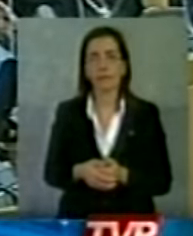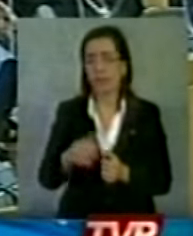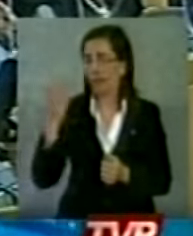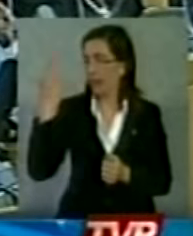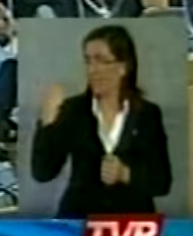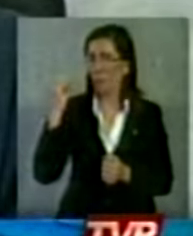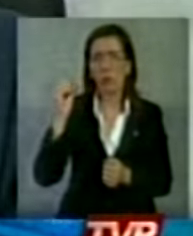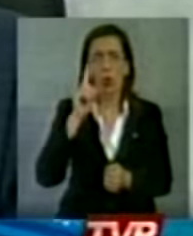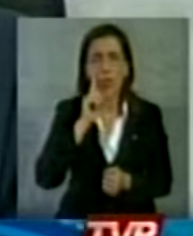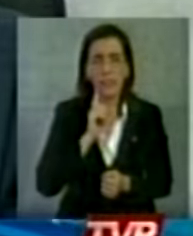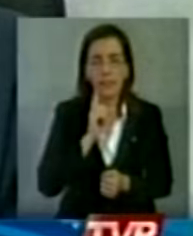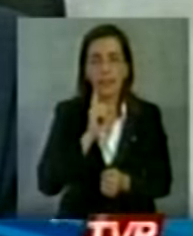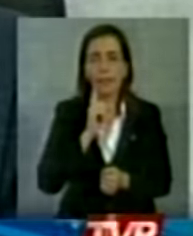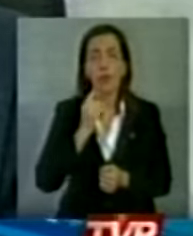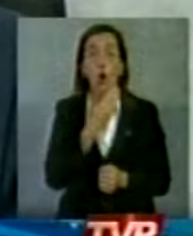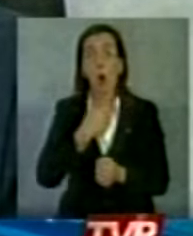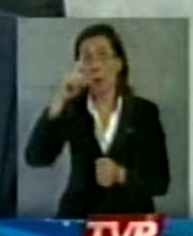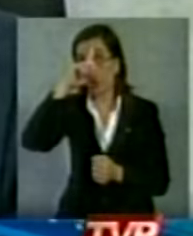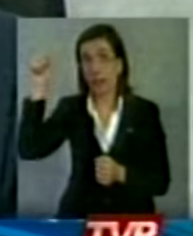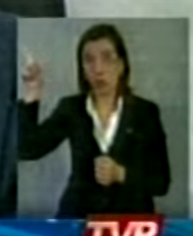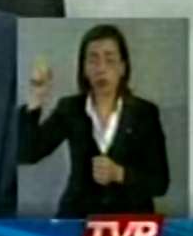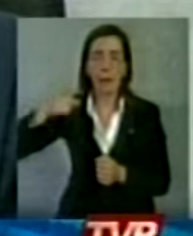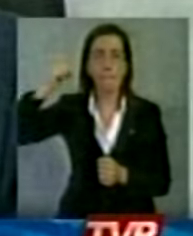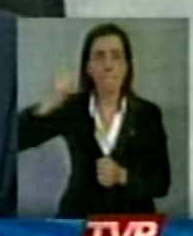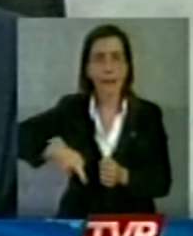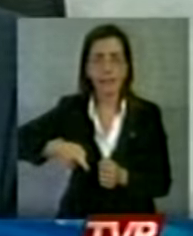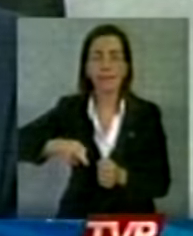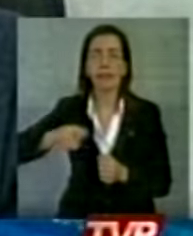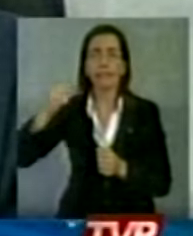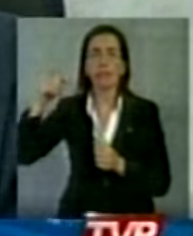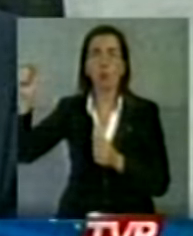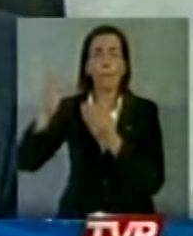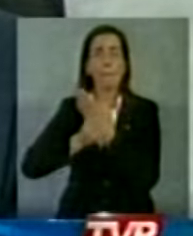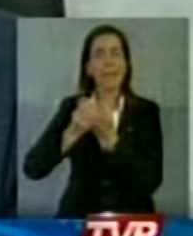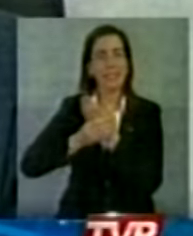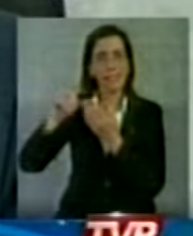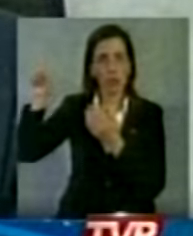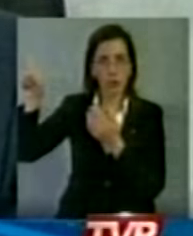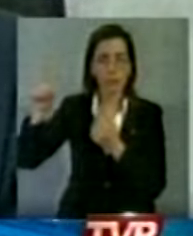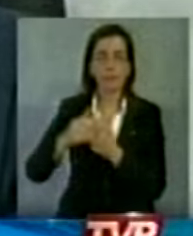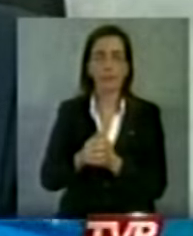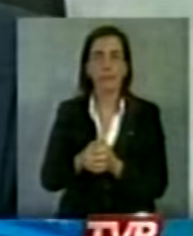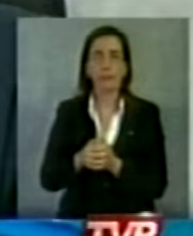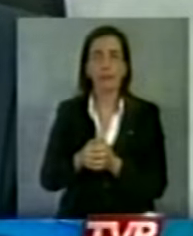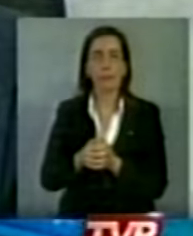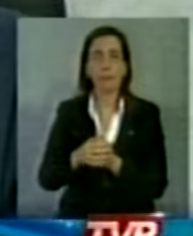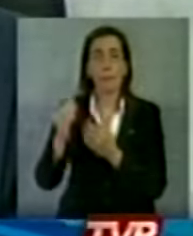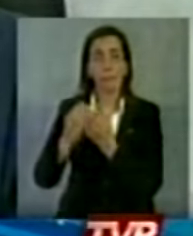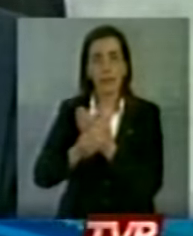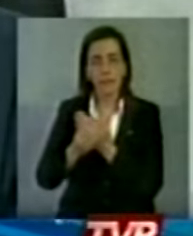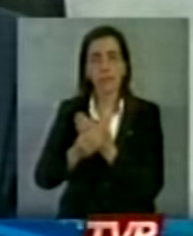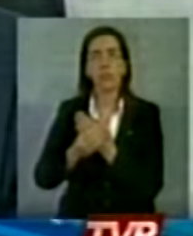Hace pocos días, el Gobierno Nacional, su ministra de la